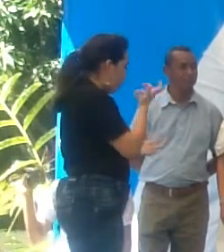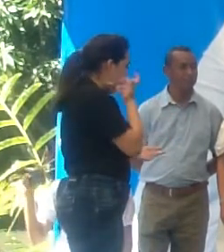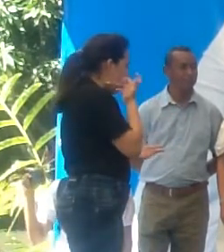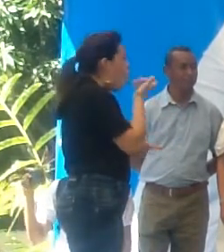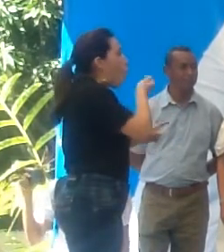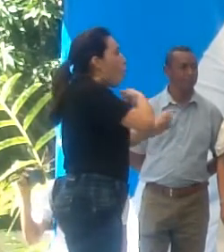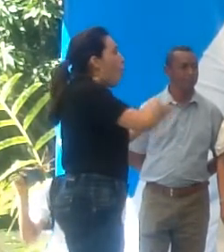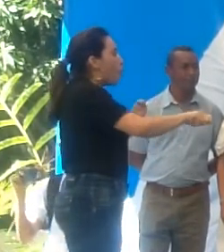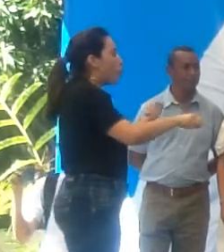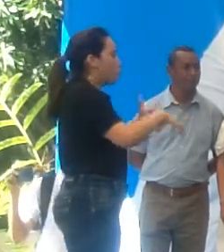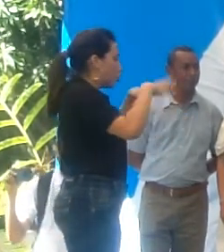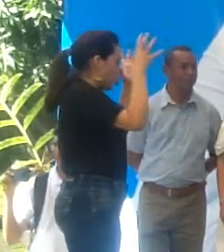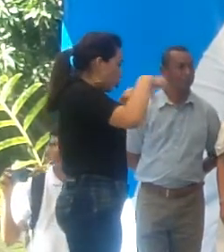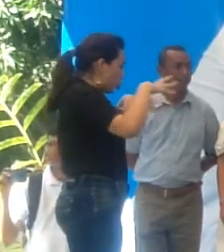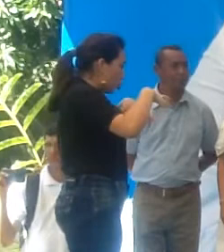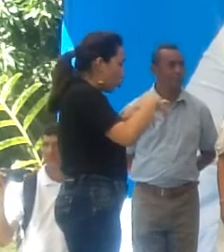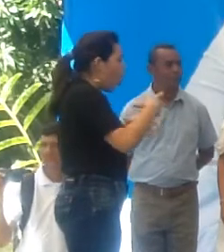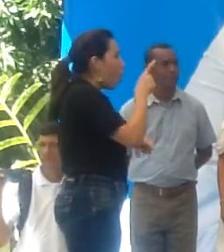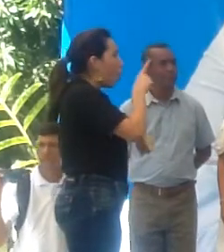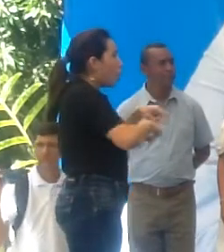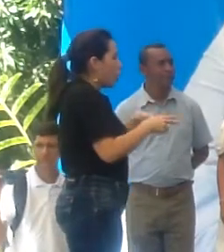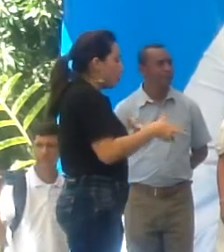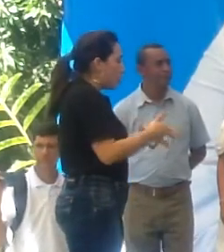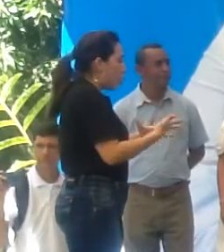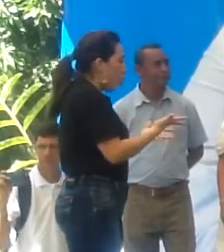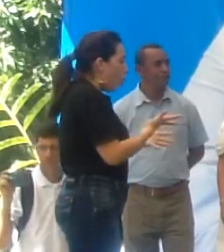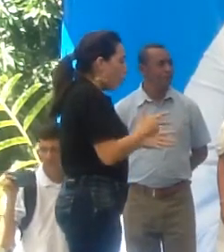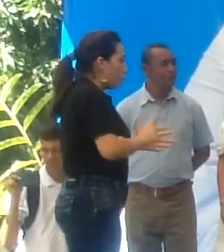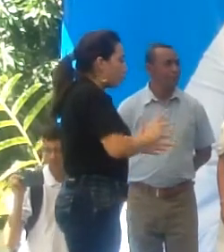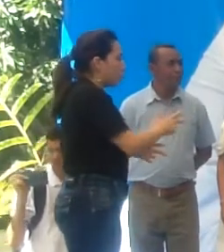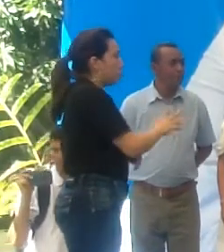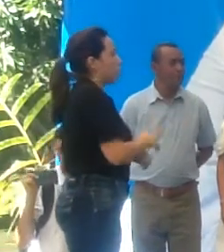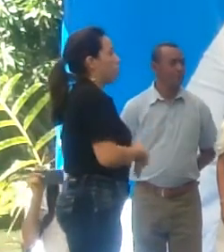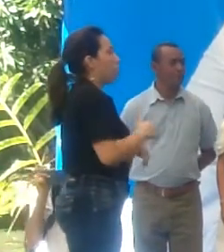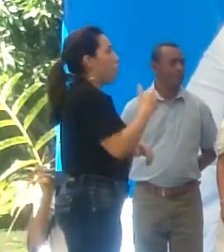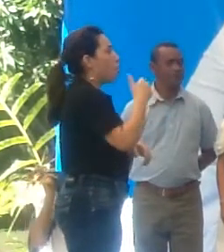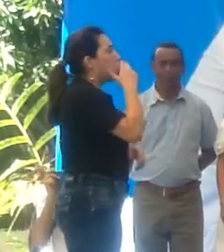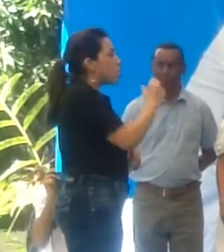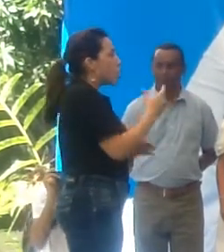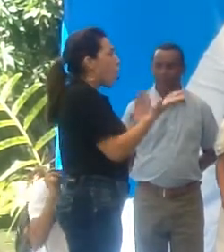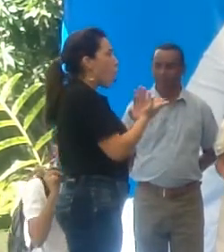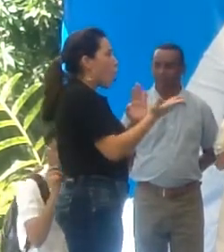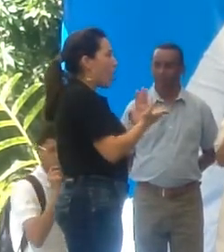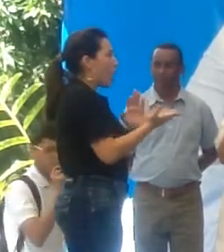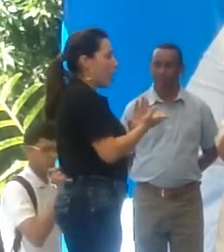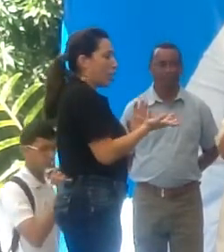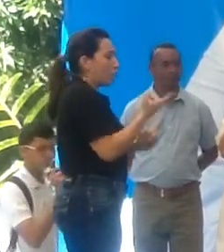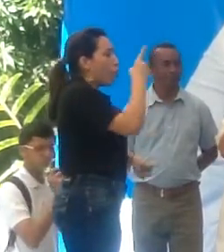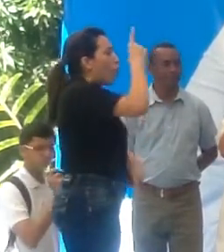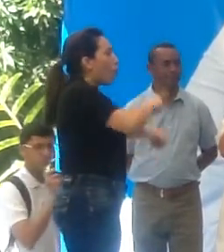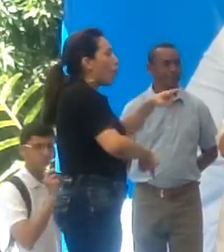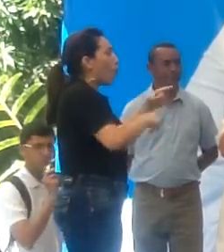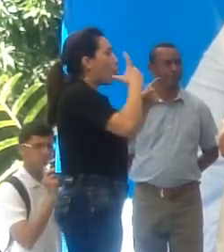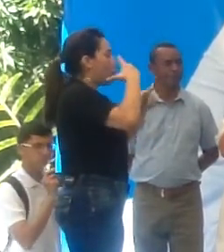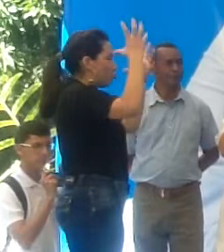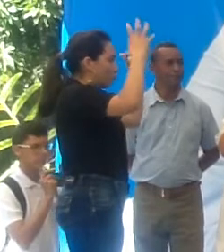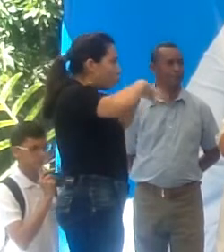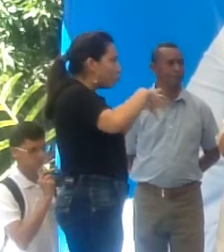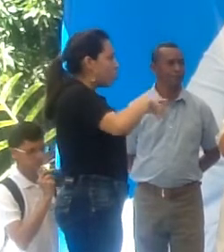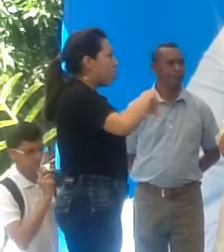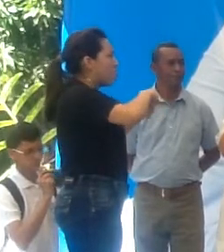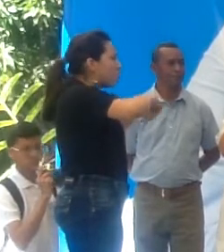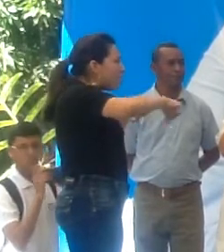puedan nuestros niños ir a sus escuelas a recibir sus clases, porque ha habido y hay